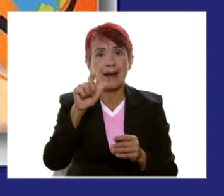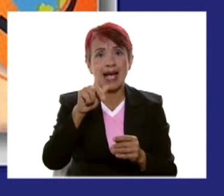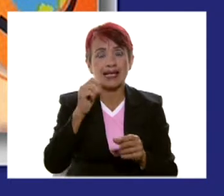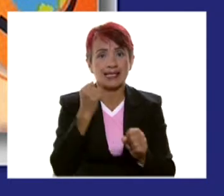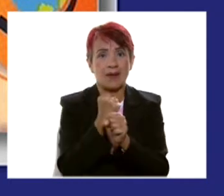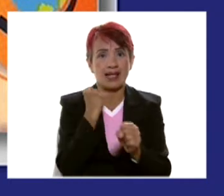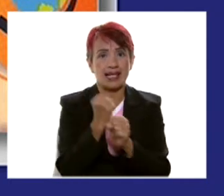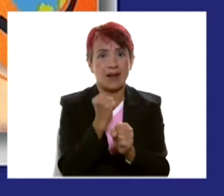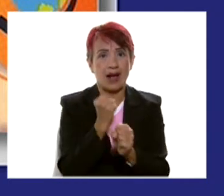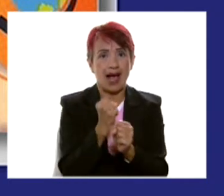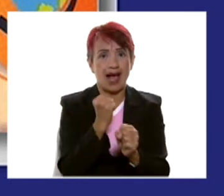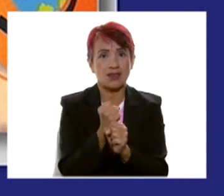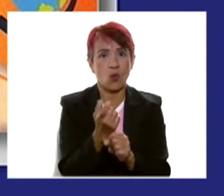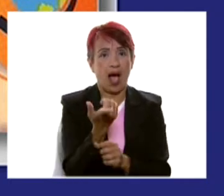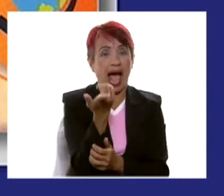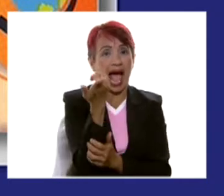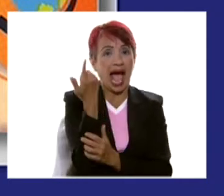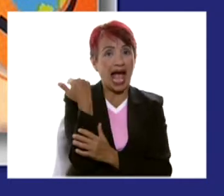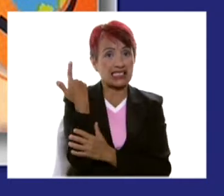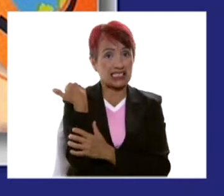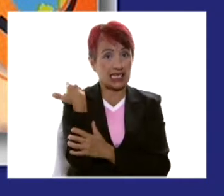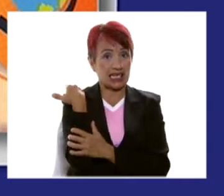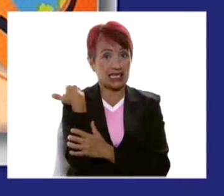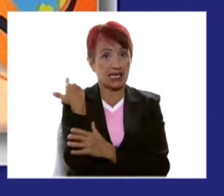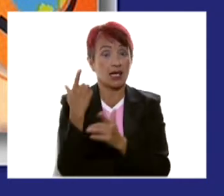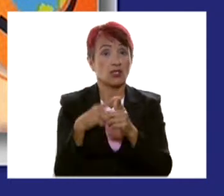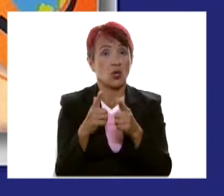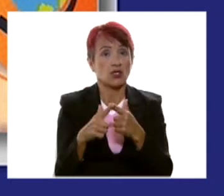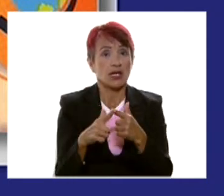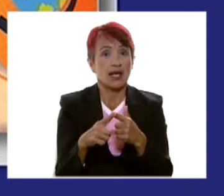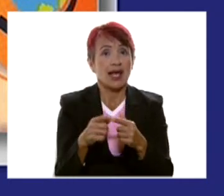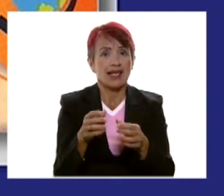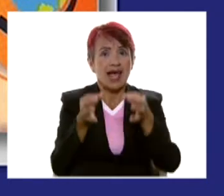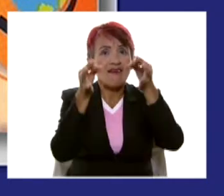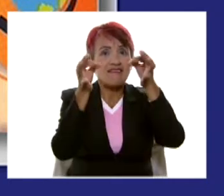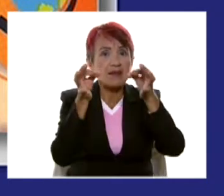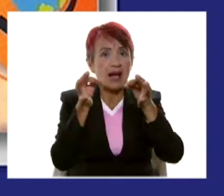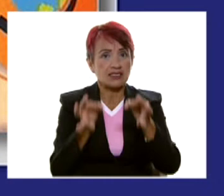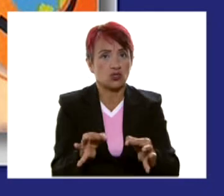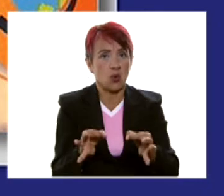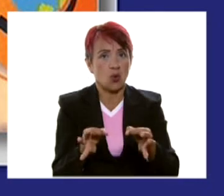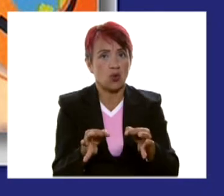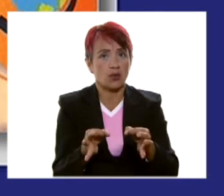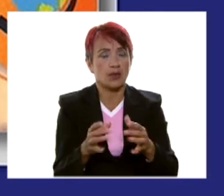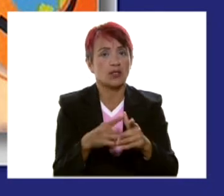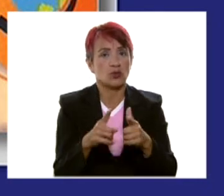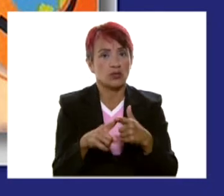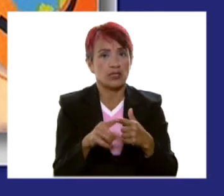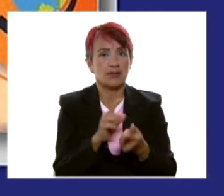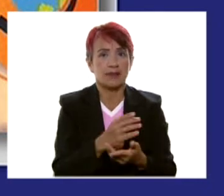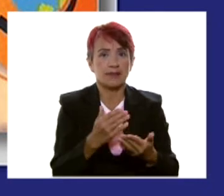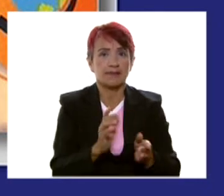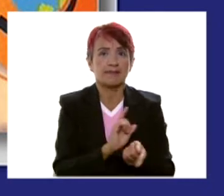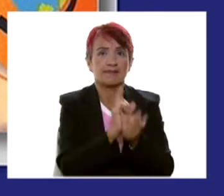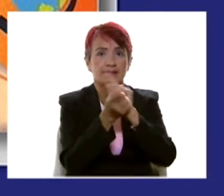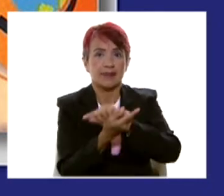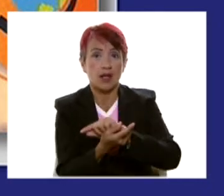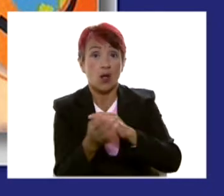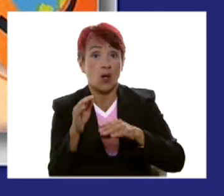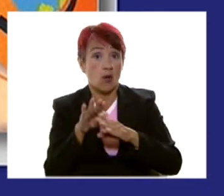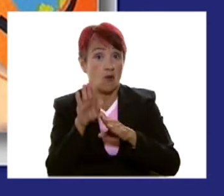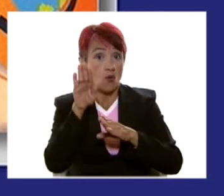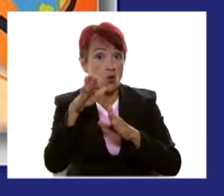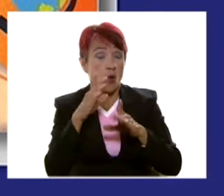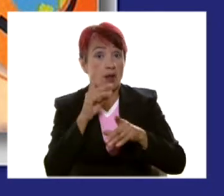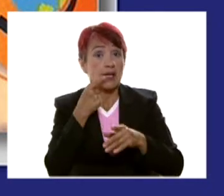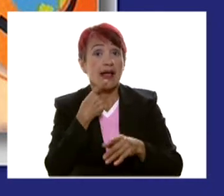trabajando desde ayer, ¿ok? Esa es la afirmación, ¿ok? Pasado progresivo porque estoy hablando de